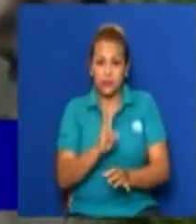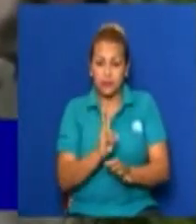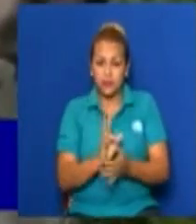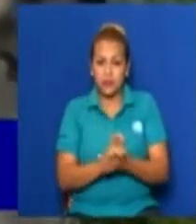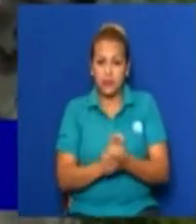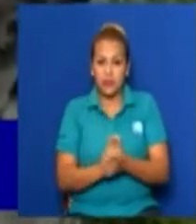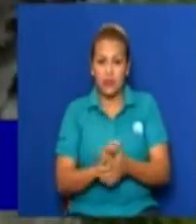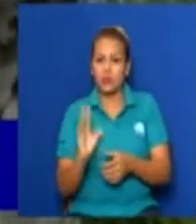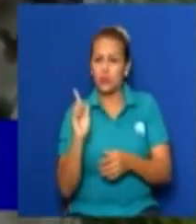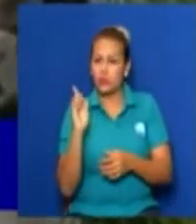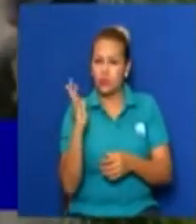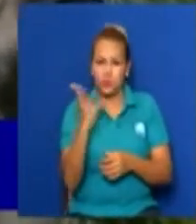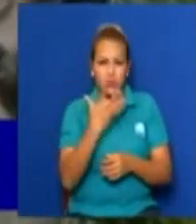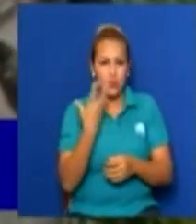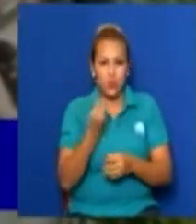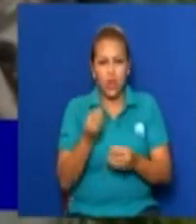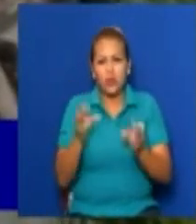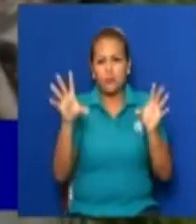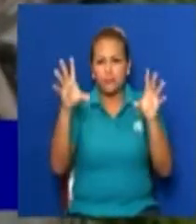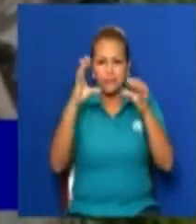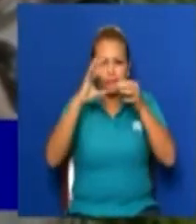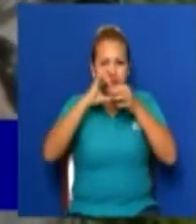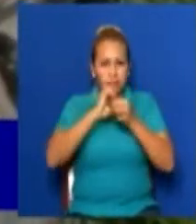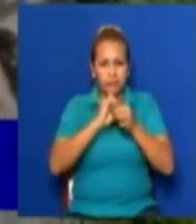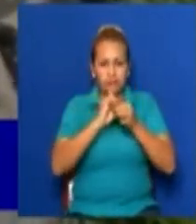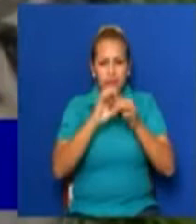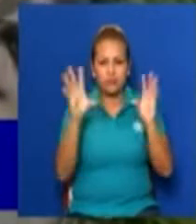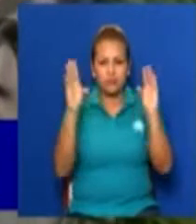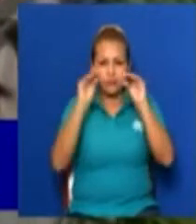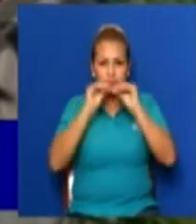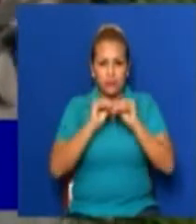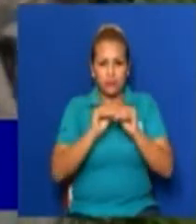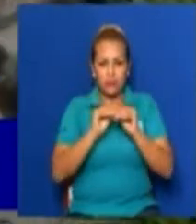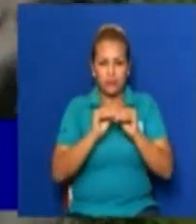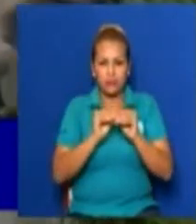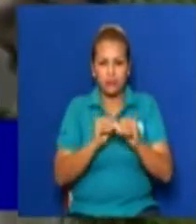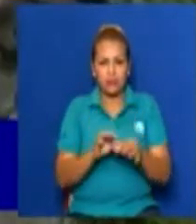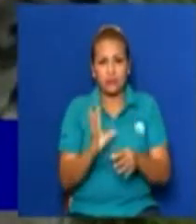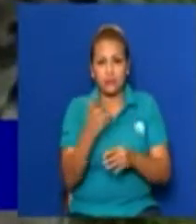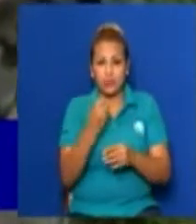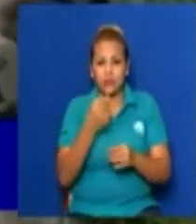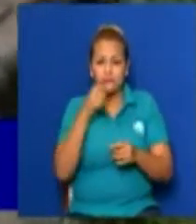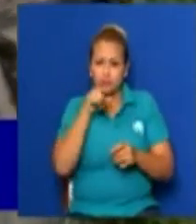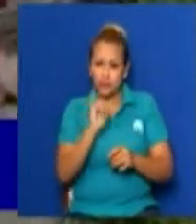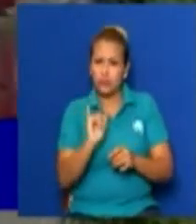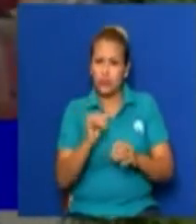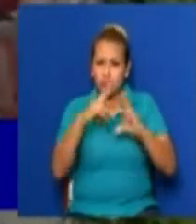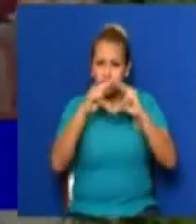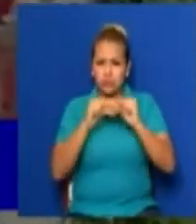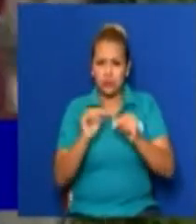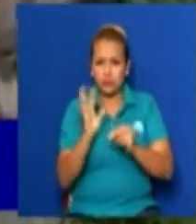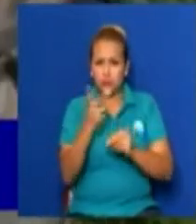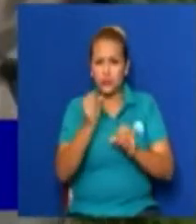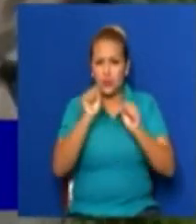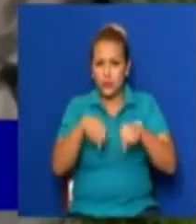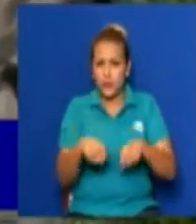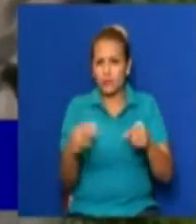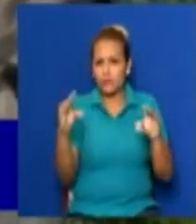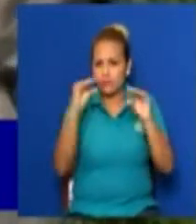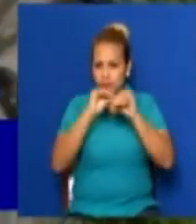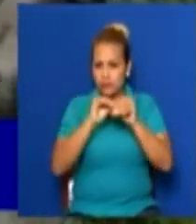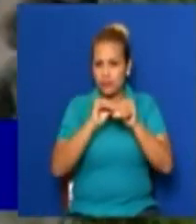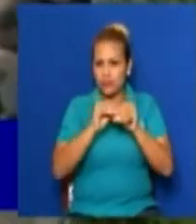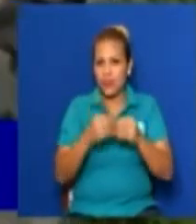todos se complementan, y Nicaragua tiene la ventaja de que los puede complementar porque todos están